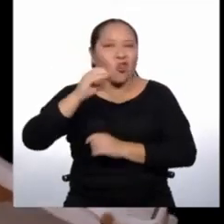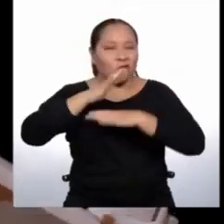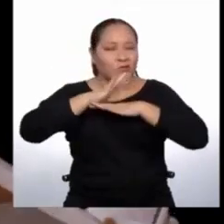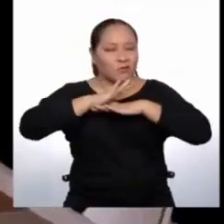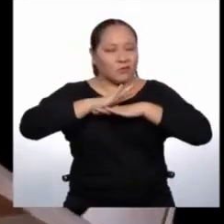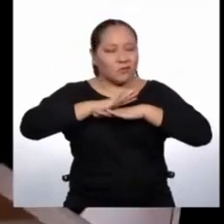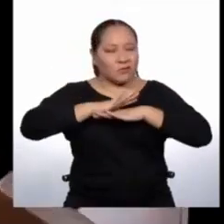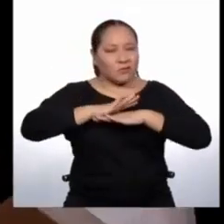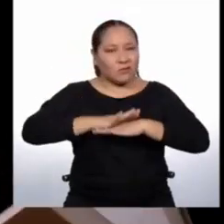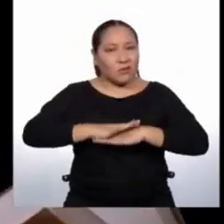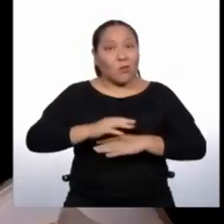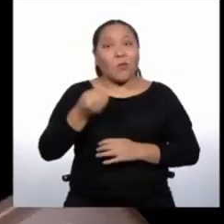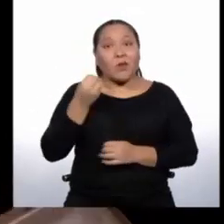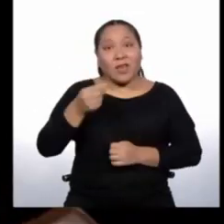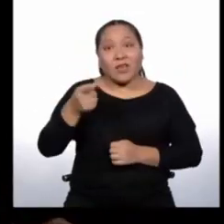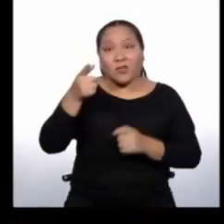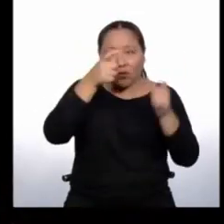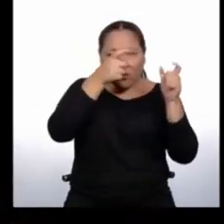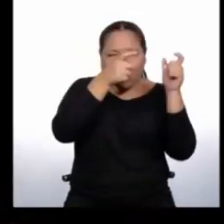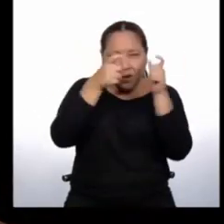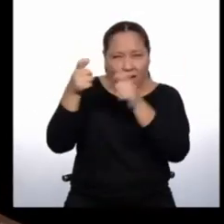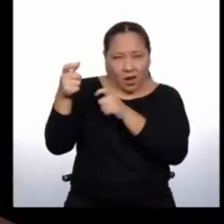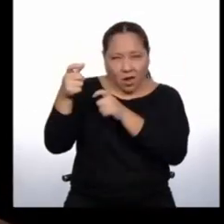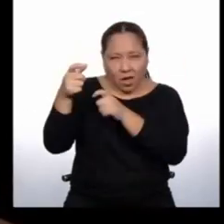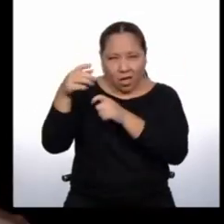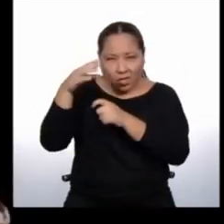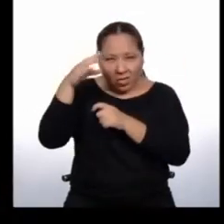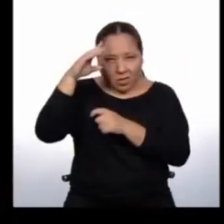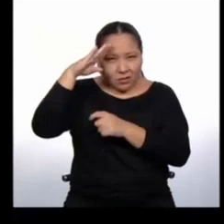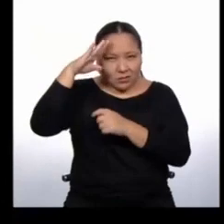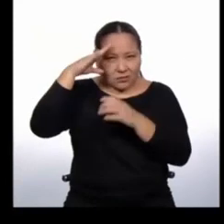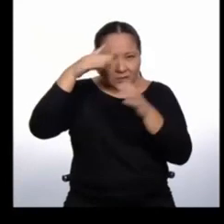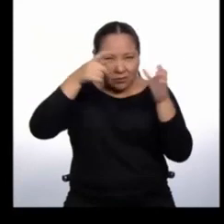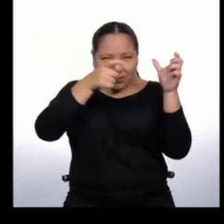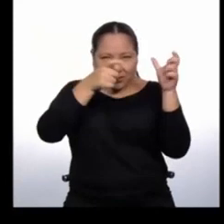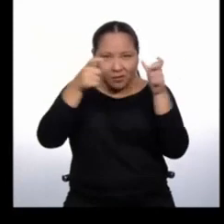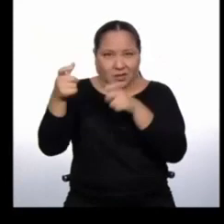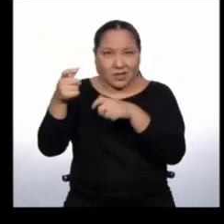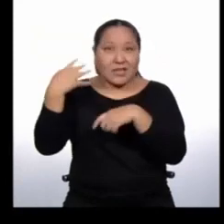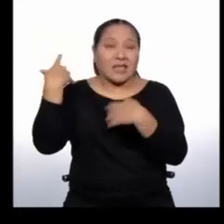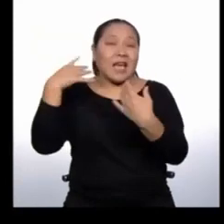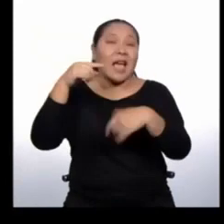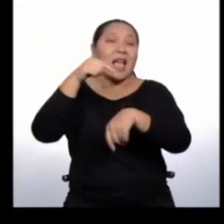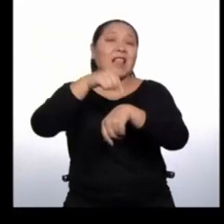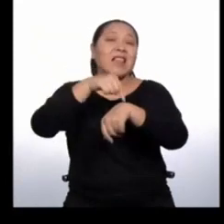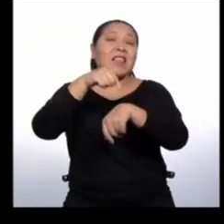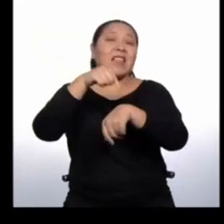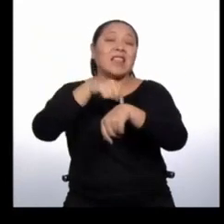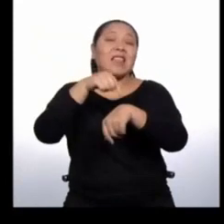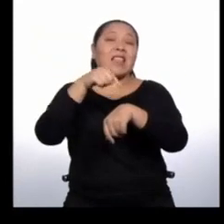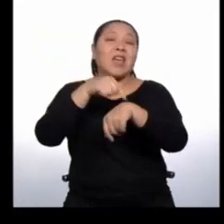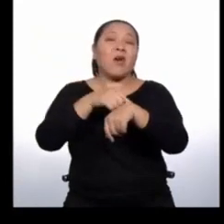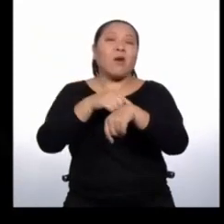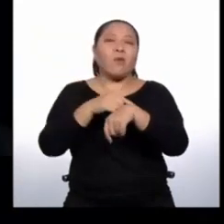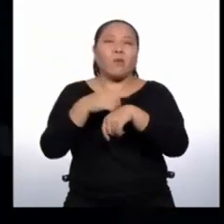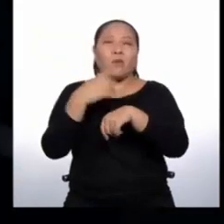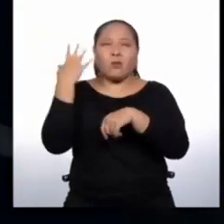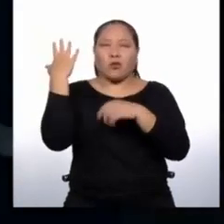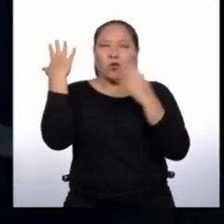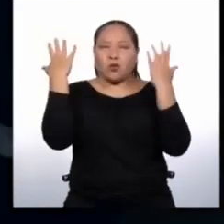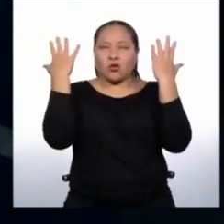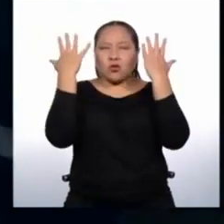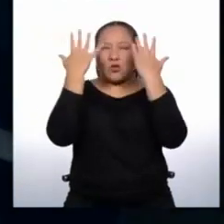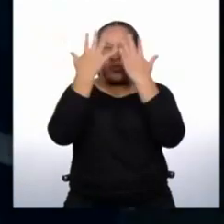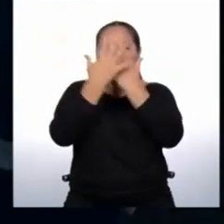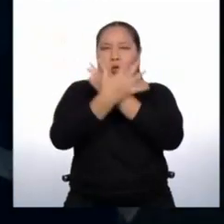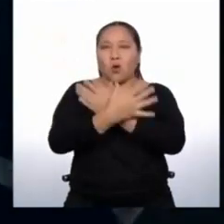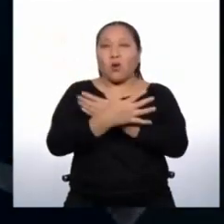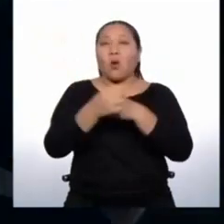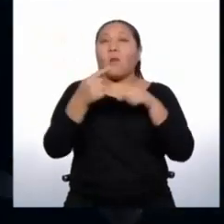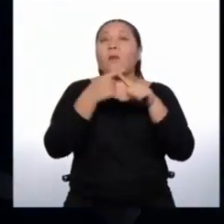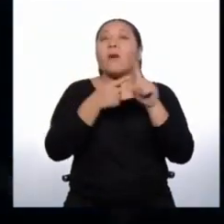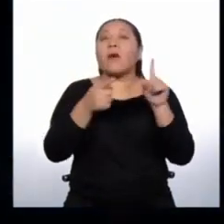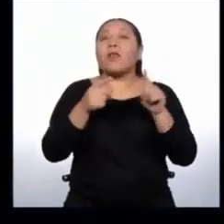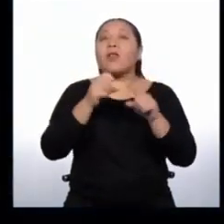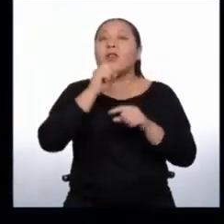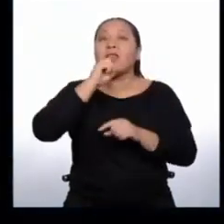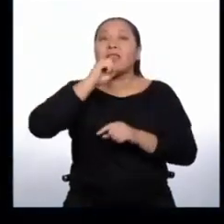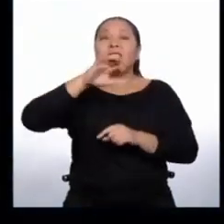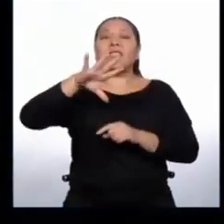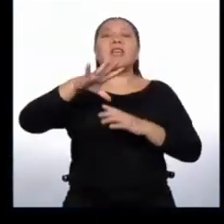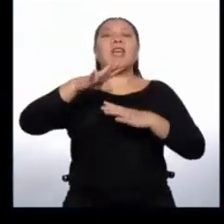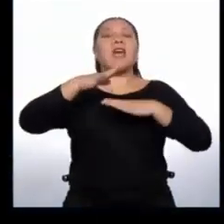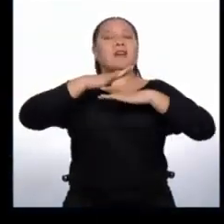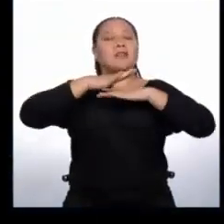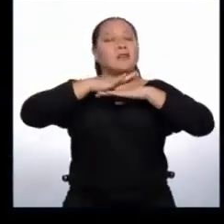los serenos de Lima, ya estuviese el tiempo nublado o lluvioso, la consigna era declararlo siempre sereno.